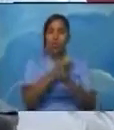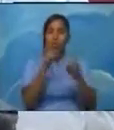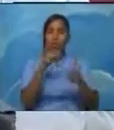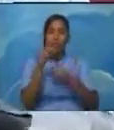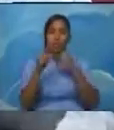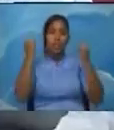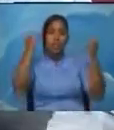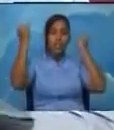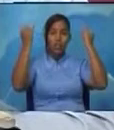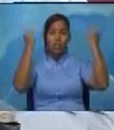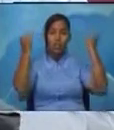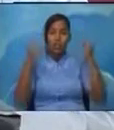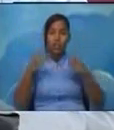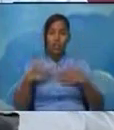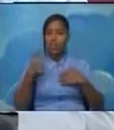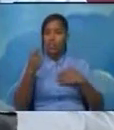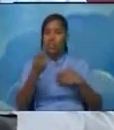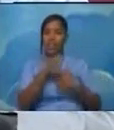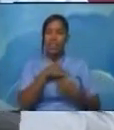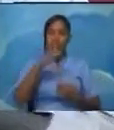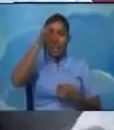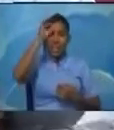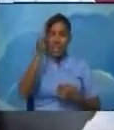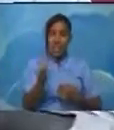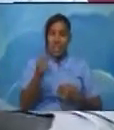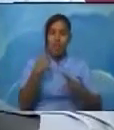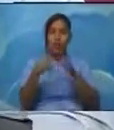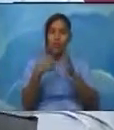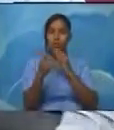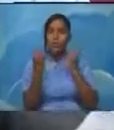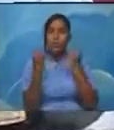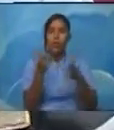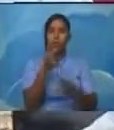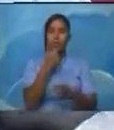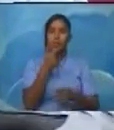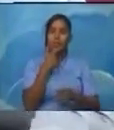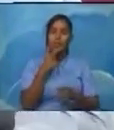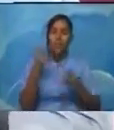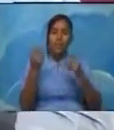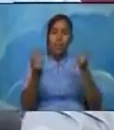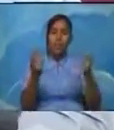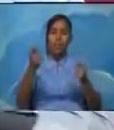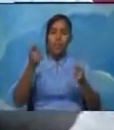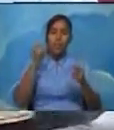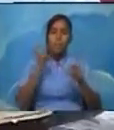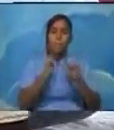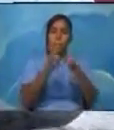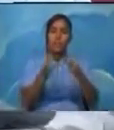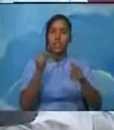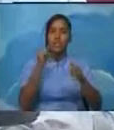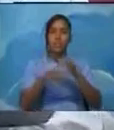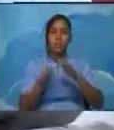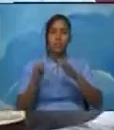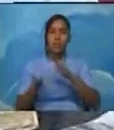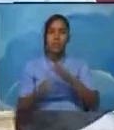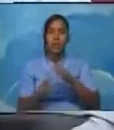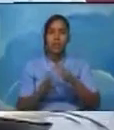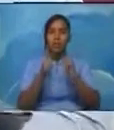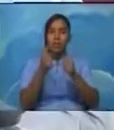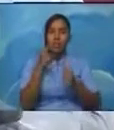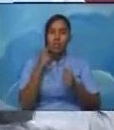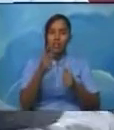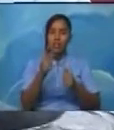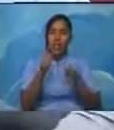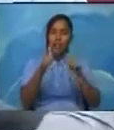hicieran ilusiones. De repente iban a conseguir cosas muy bonitas. De repente iban a empezar a sembrar. De repente iban a hacer, no,